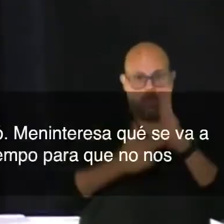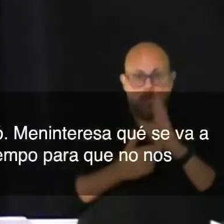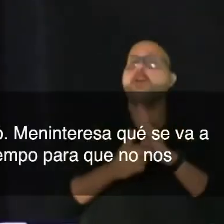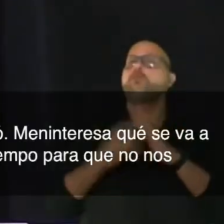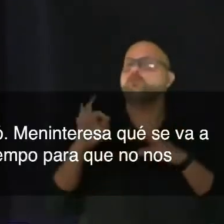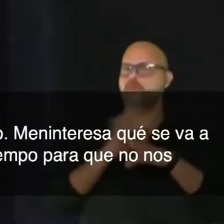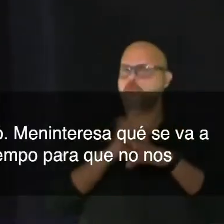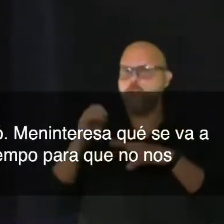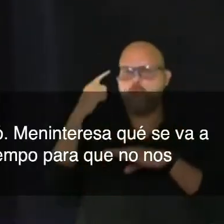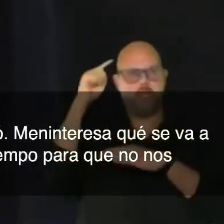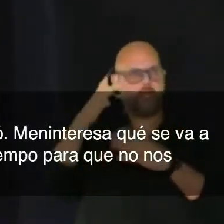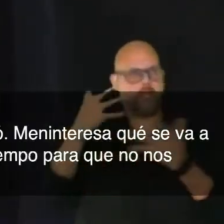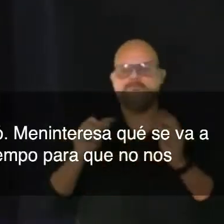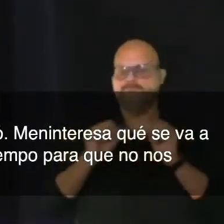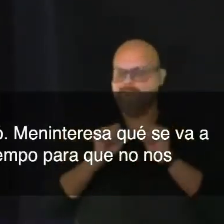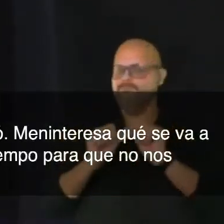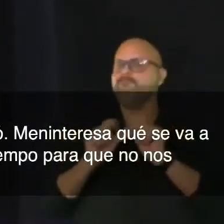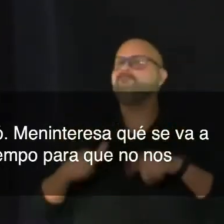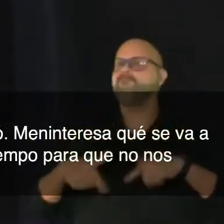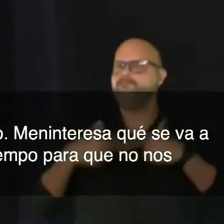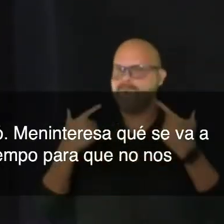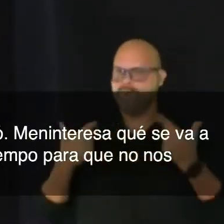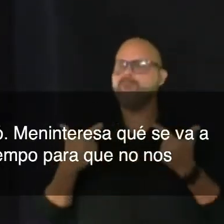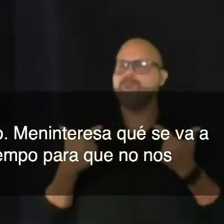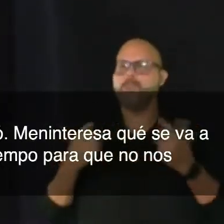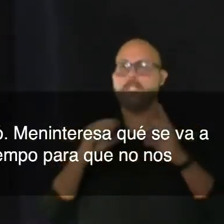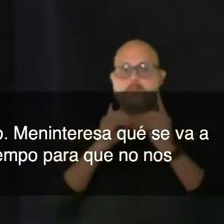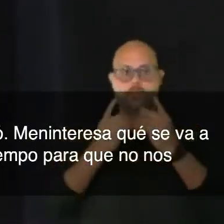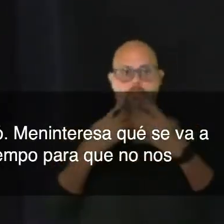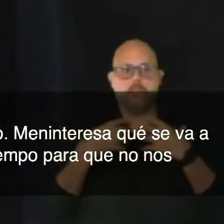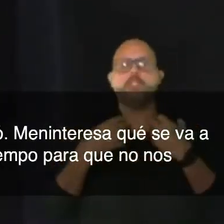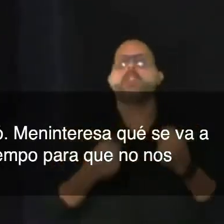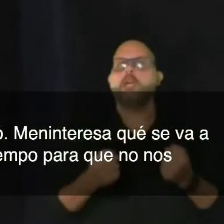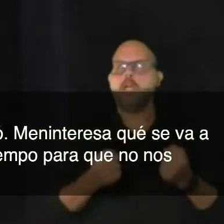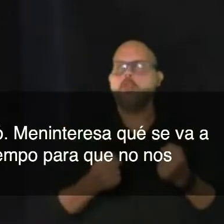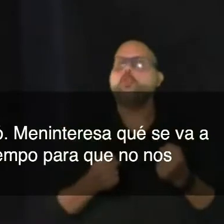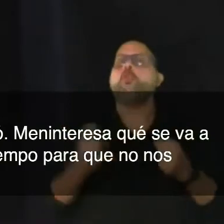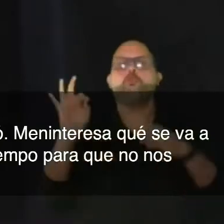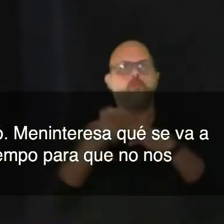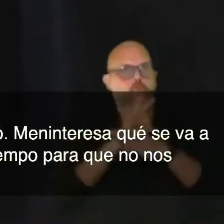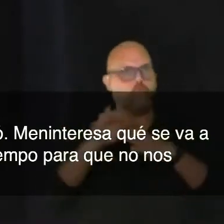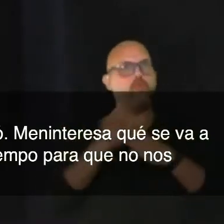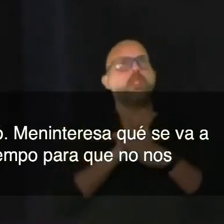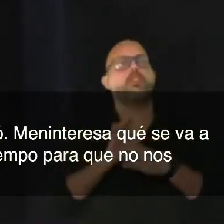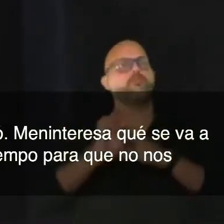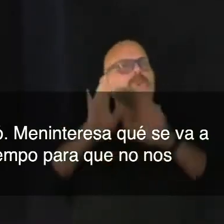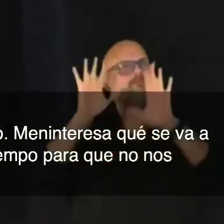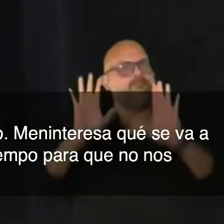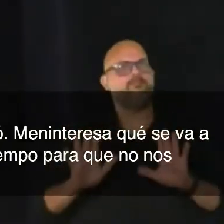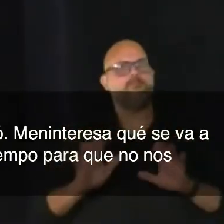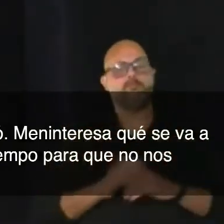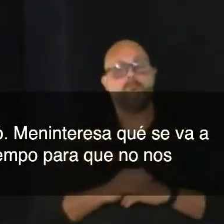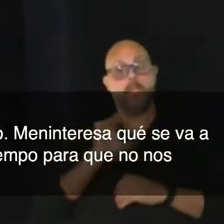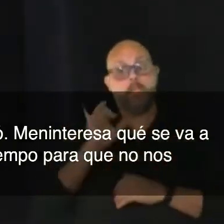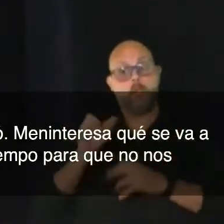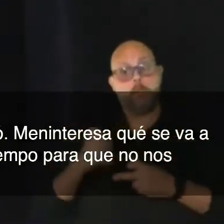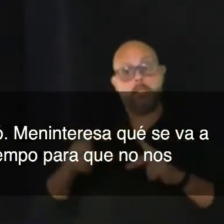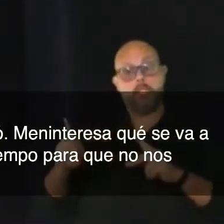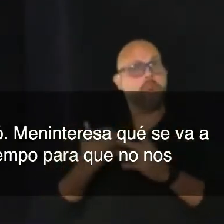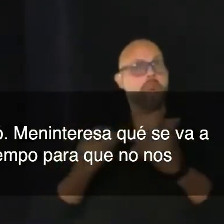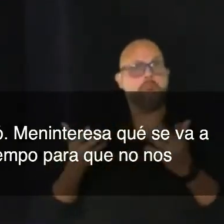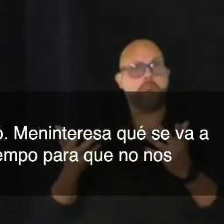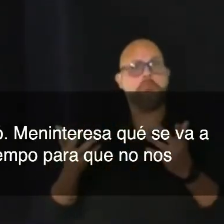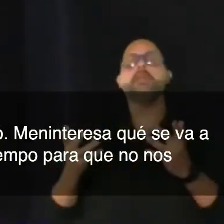nuestro sistema de salud bajo un funcionamiento óptimo. Esto definitivamente ha permitido que el sistema de salud